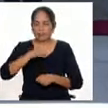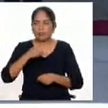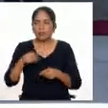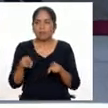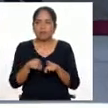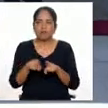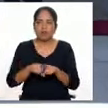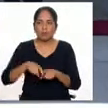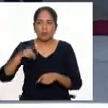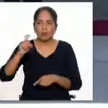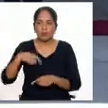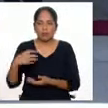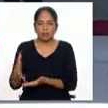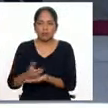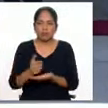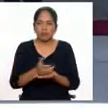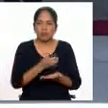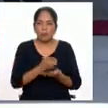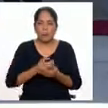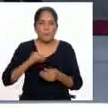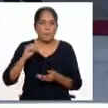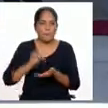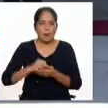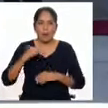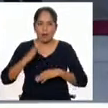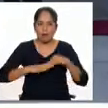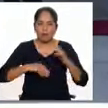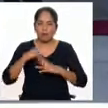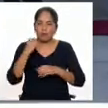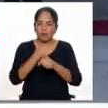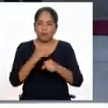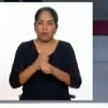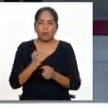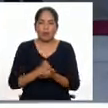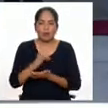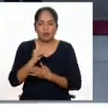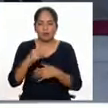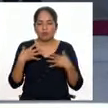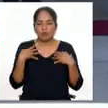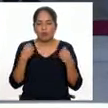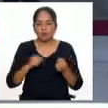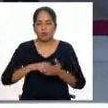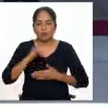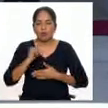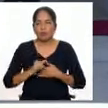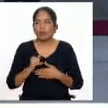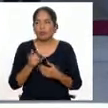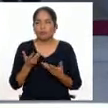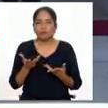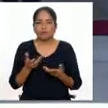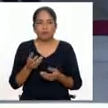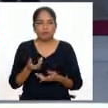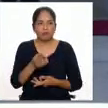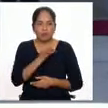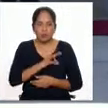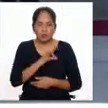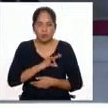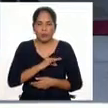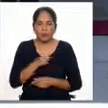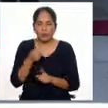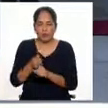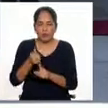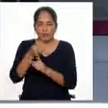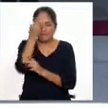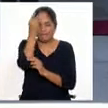necesita recaudación para poder hacer más obras en educación, en salud, en proyectos productivos. Y usted, en sus manos, dejamos